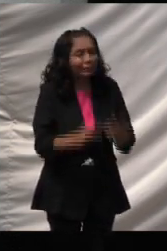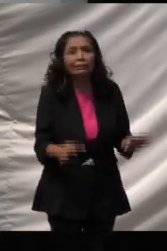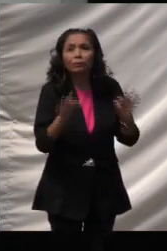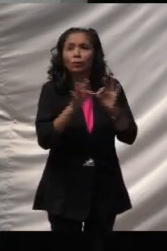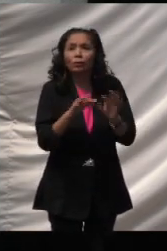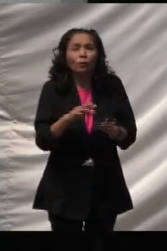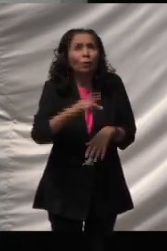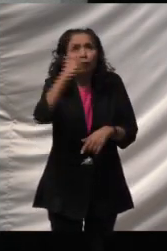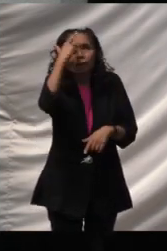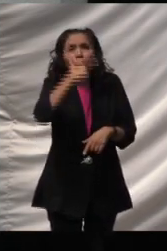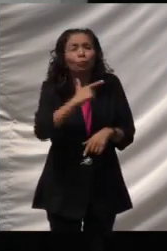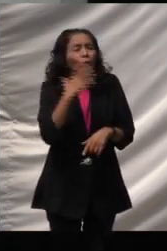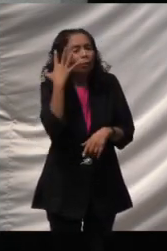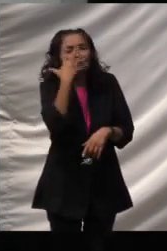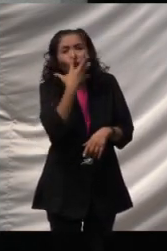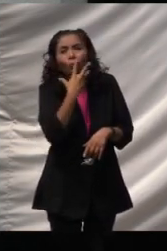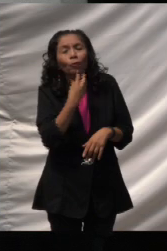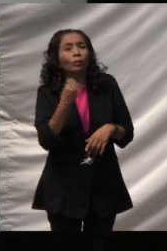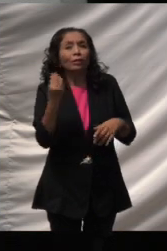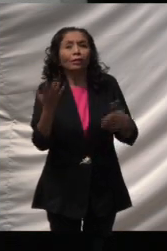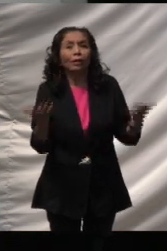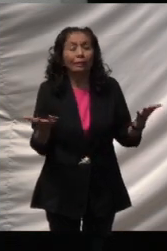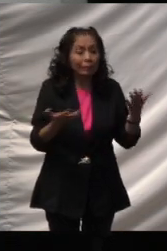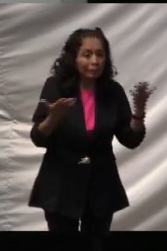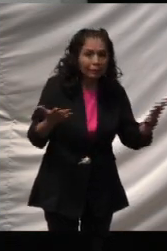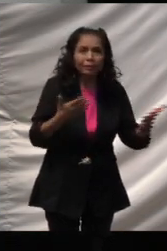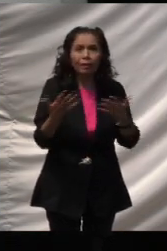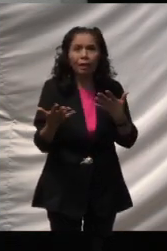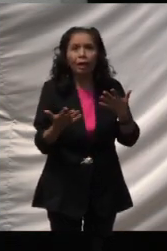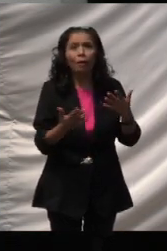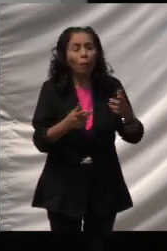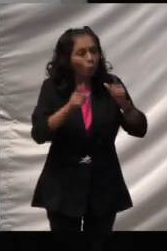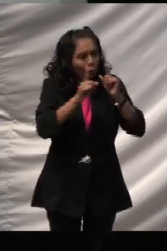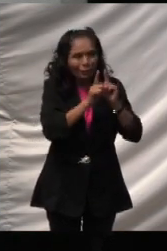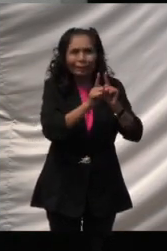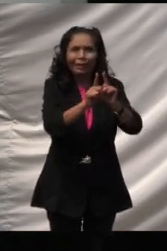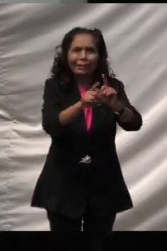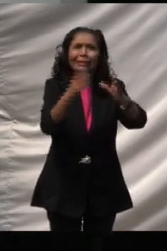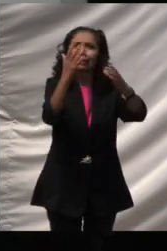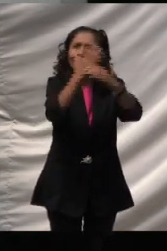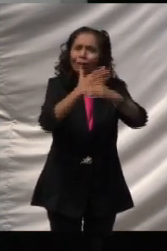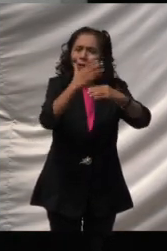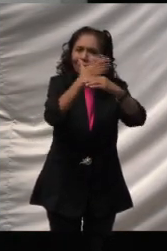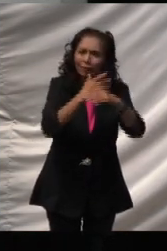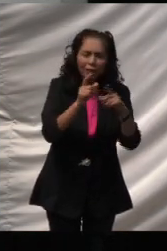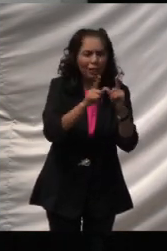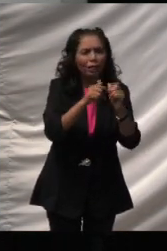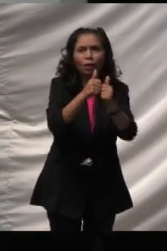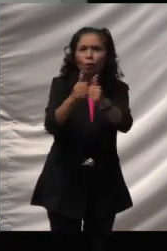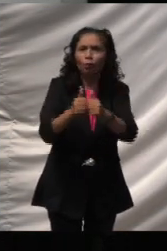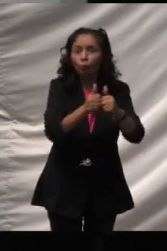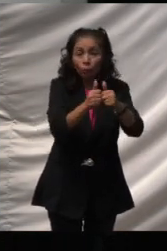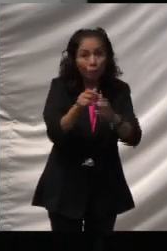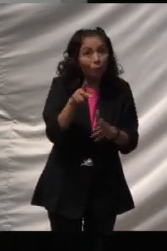una noche tan agradable al final que hasta quedamos en formalizar salidas a tomar café, pero